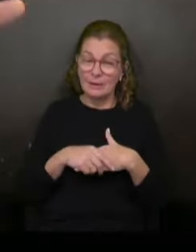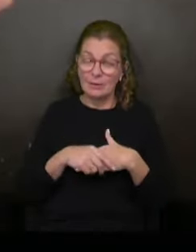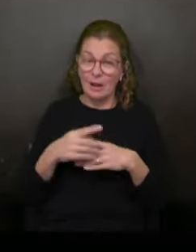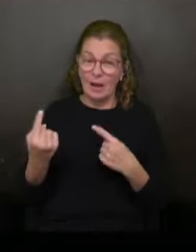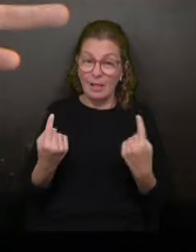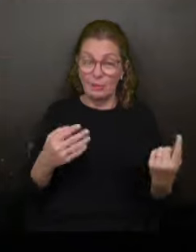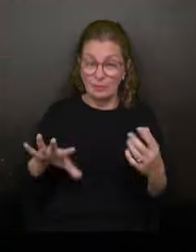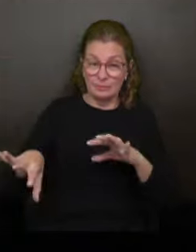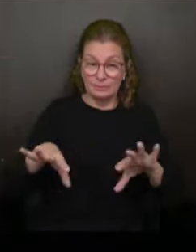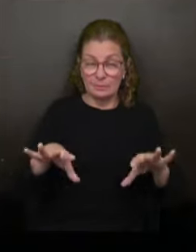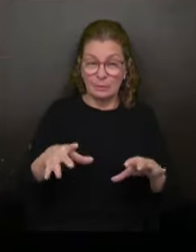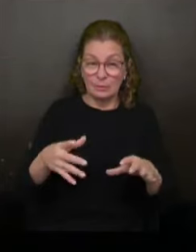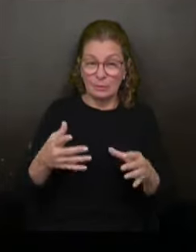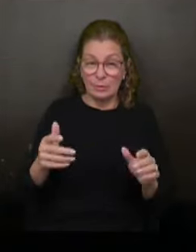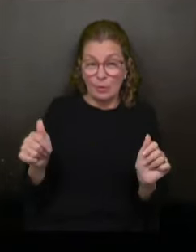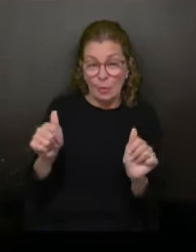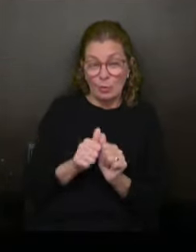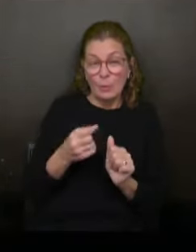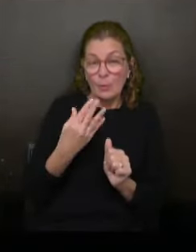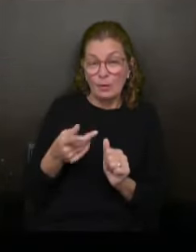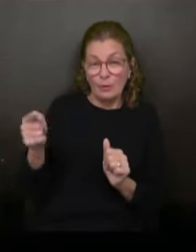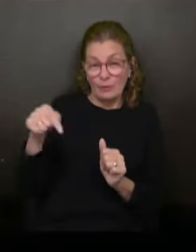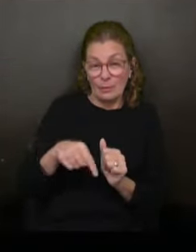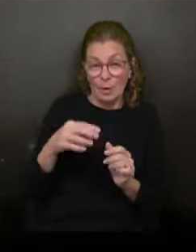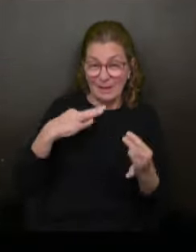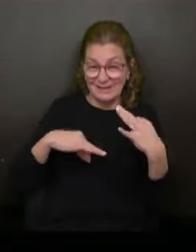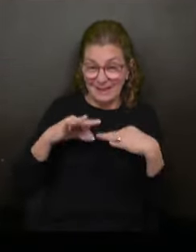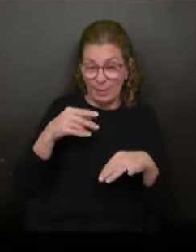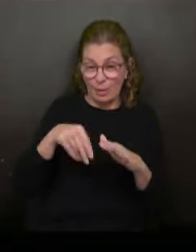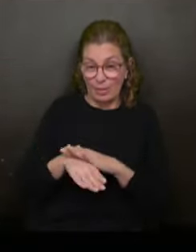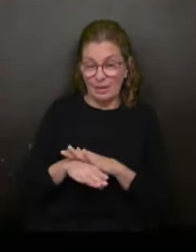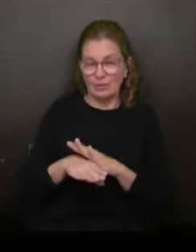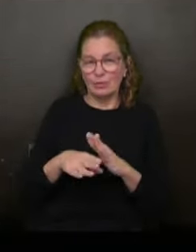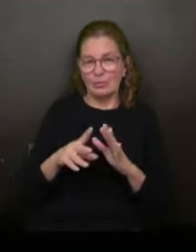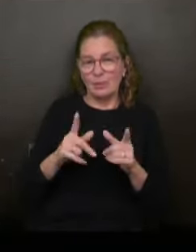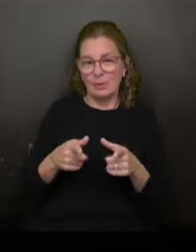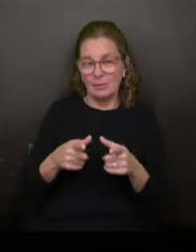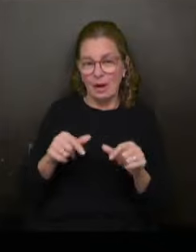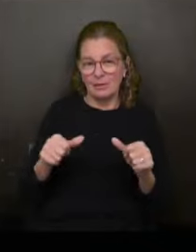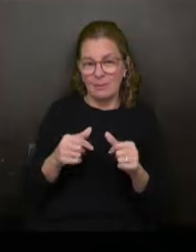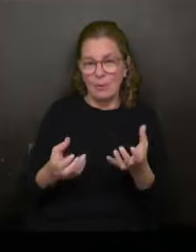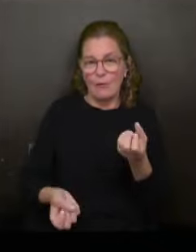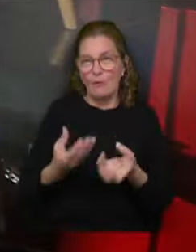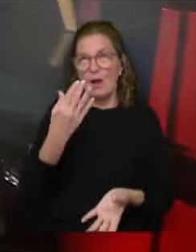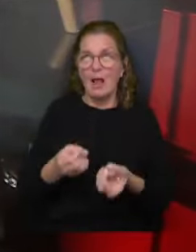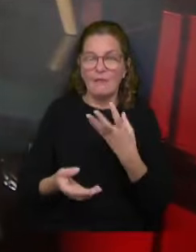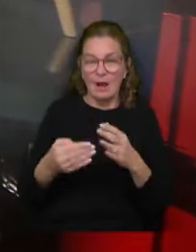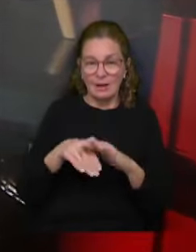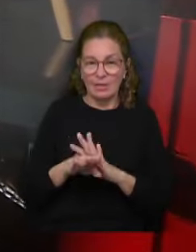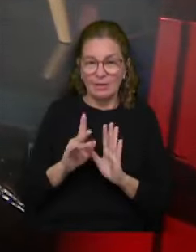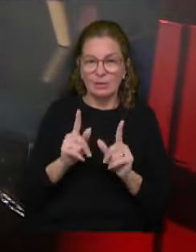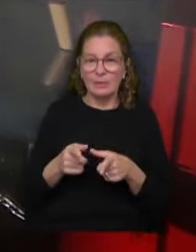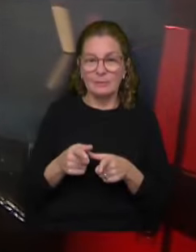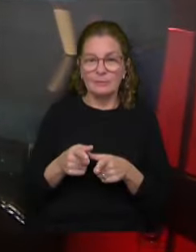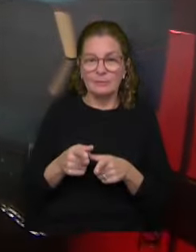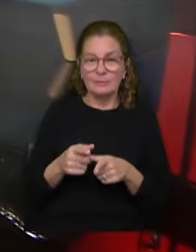uno hace su cosa, y otra es cuando se decir, che, ¿y por qué no hacemos teatro dentro del show? ¿O por qué no hacemos malabares dentro del show? Y bueno...